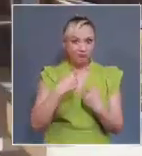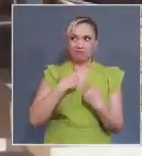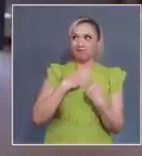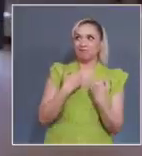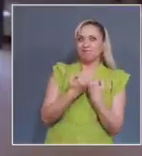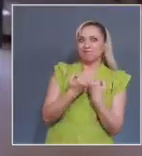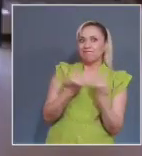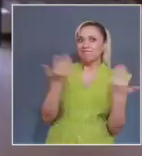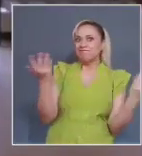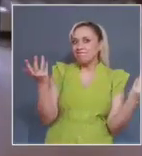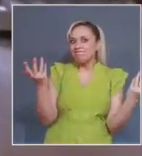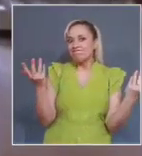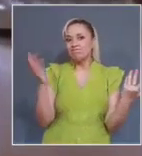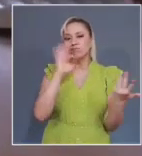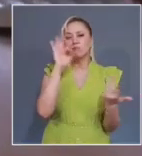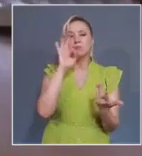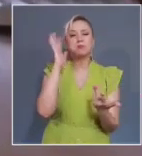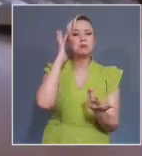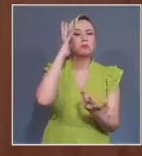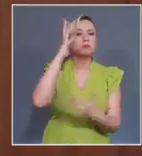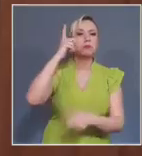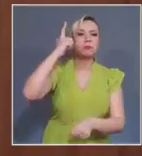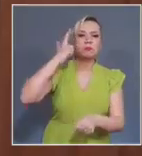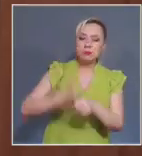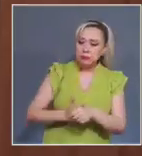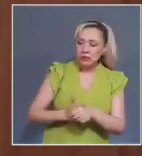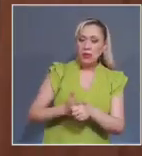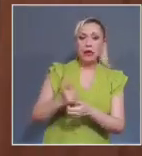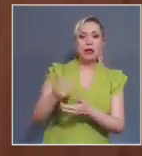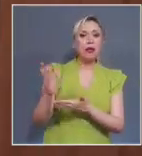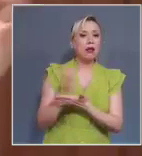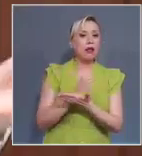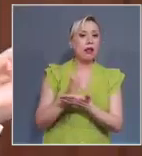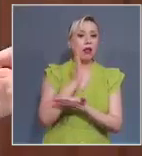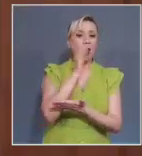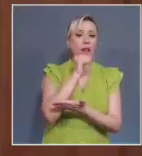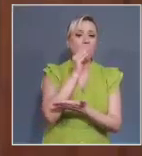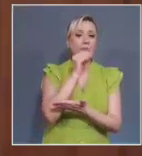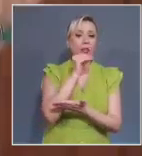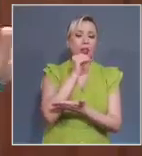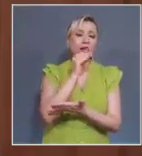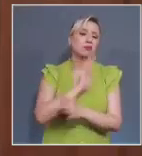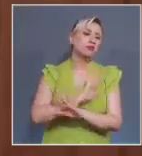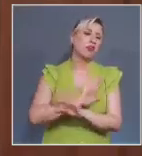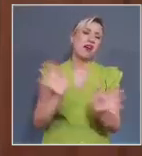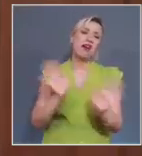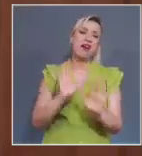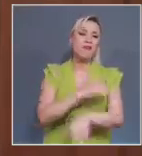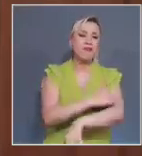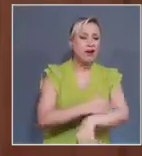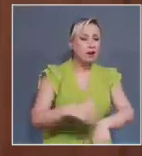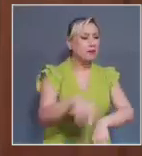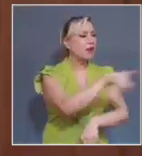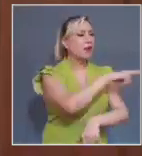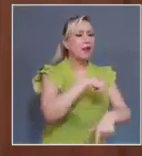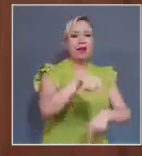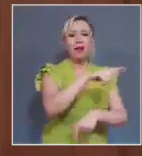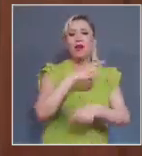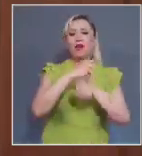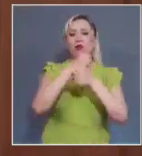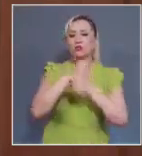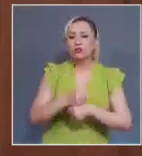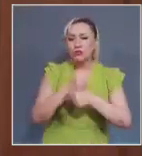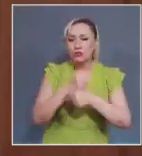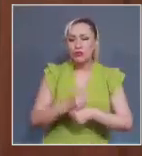el derecho a decidir el final de su vida para evitar sufrimiento físico y emocional. Es una opción, no es una obligación. O sea, a quienes